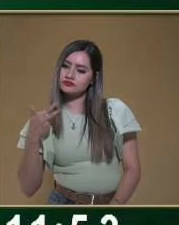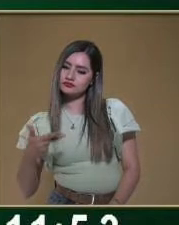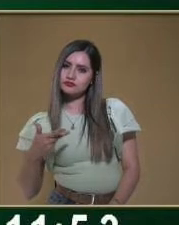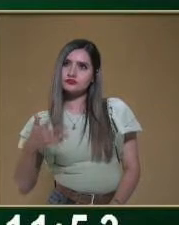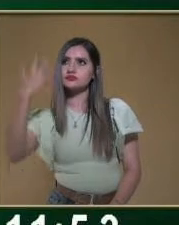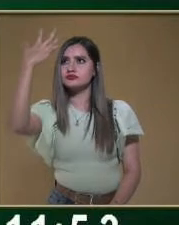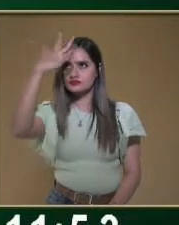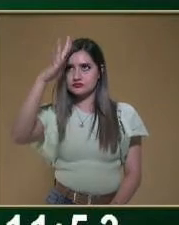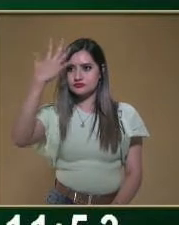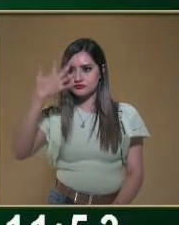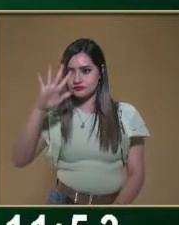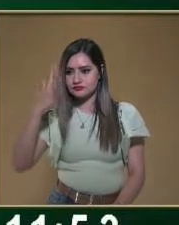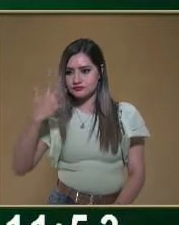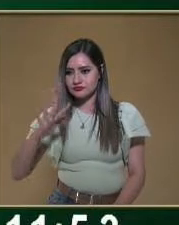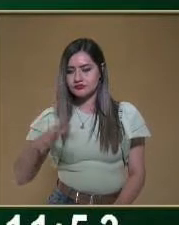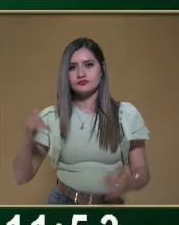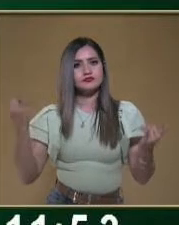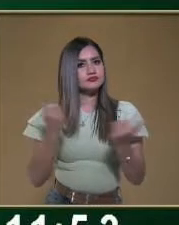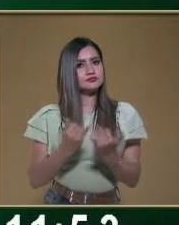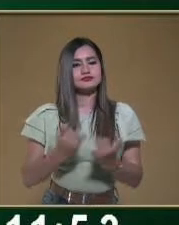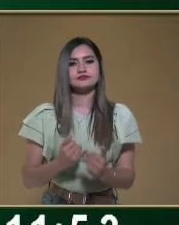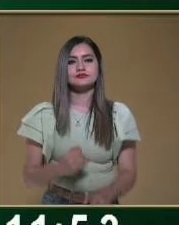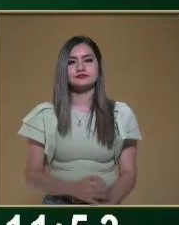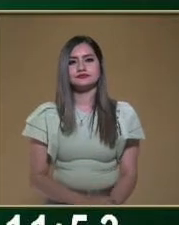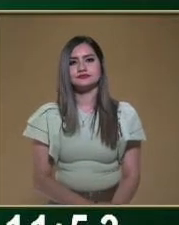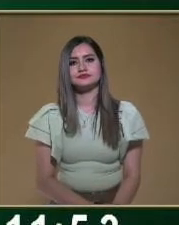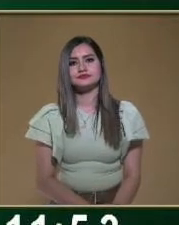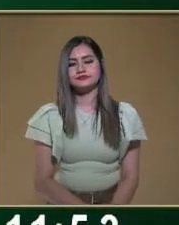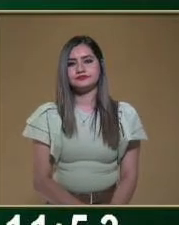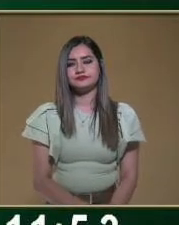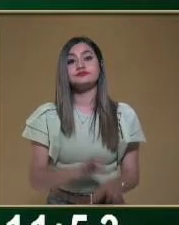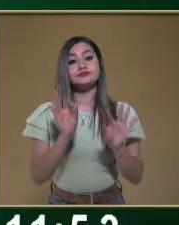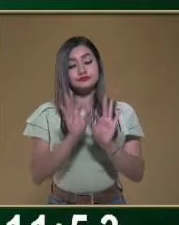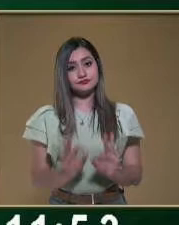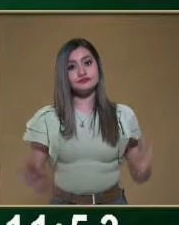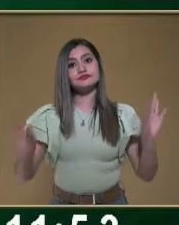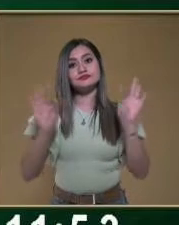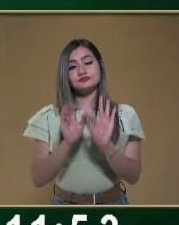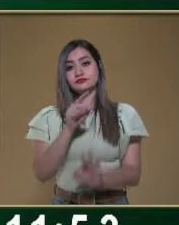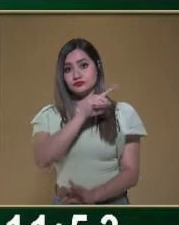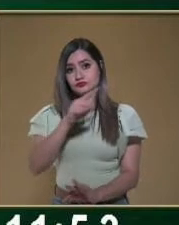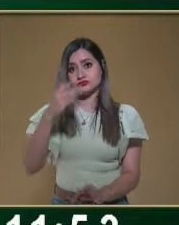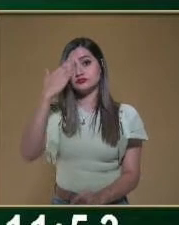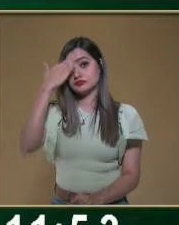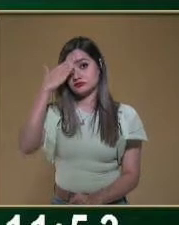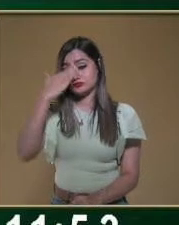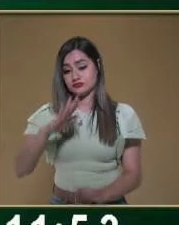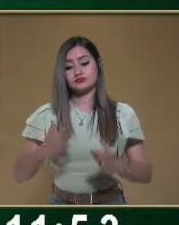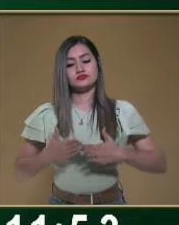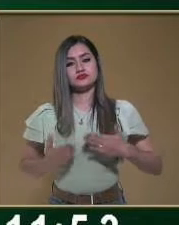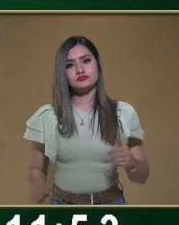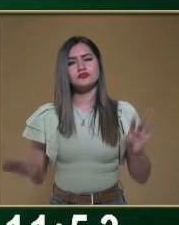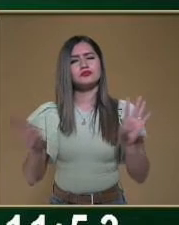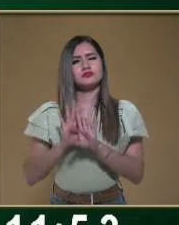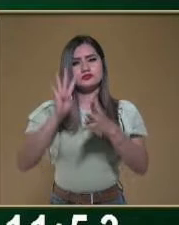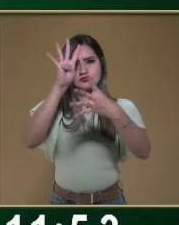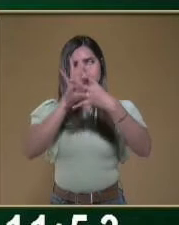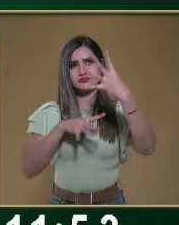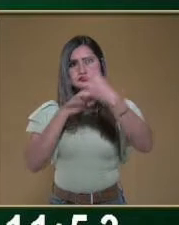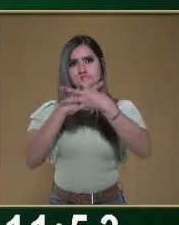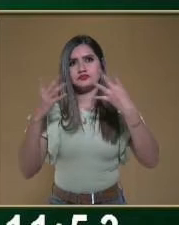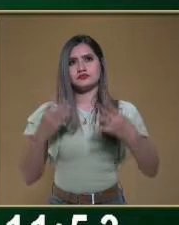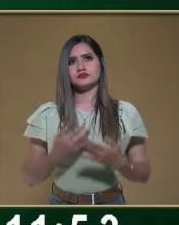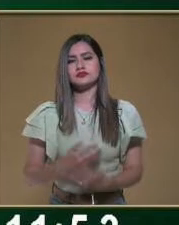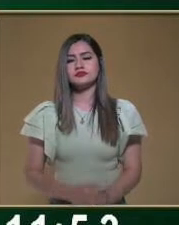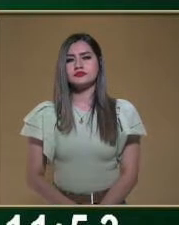porque van hacia abajo. Así es, maestra, es muy importante que nuestros alumnos sepan cómo moverse en el tablero. ¿De cuánto